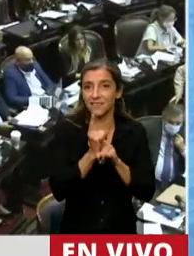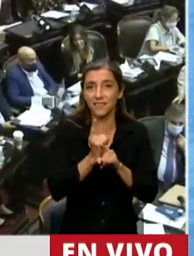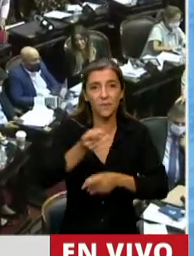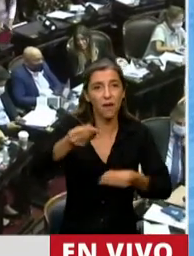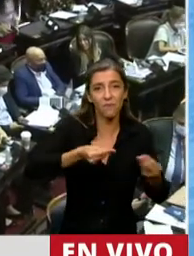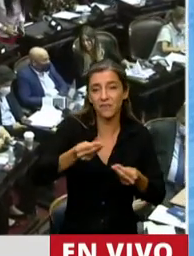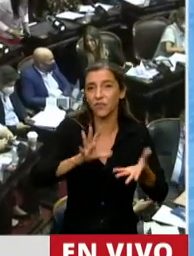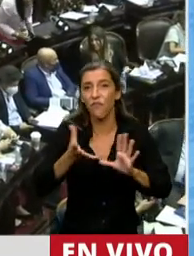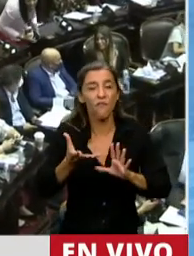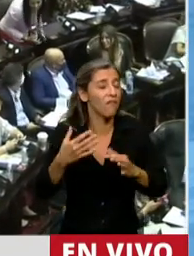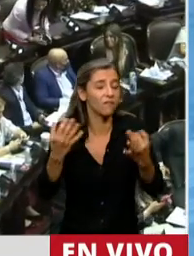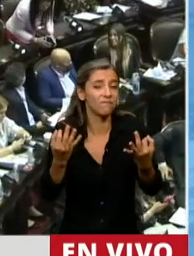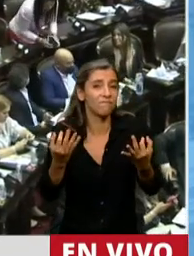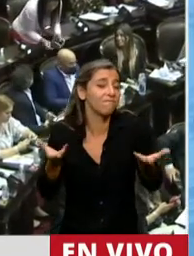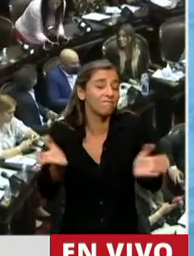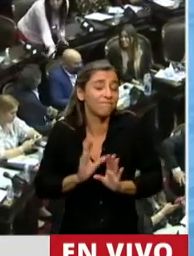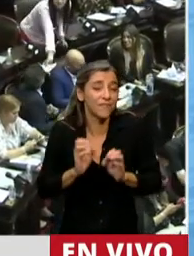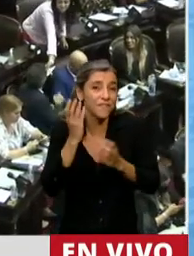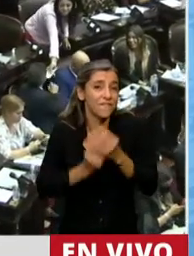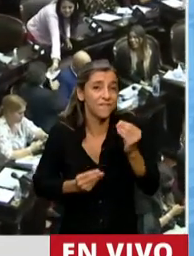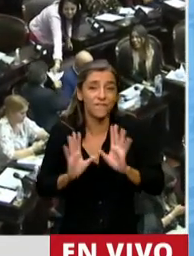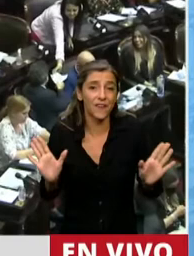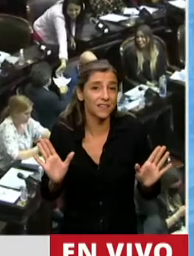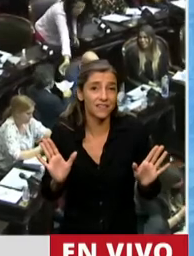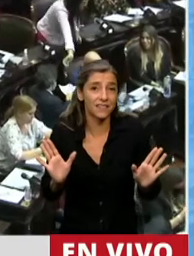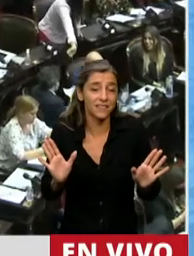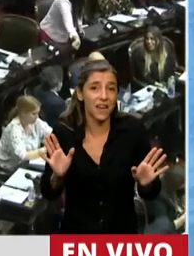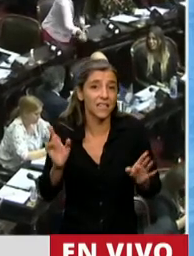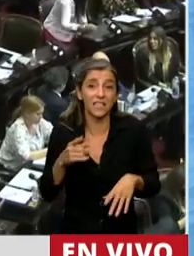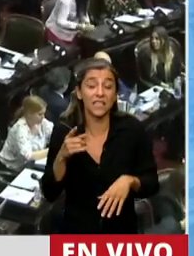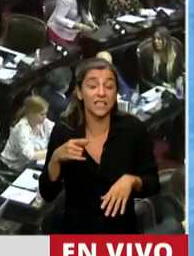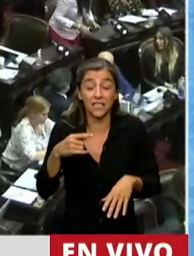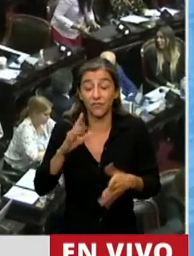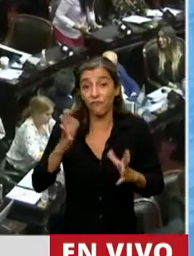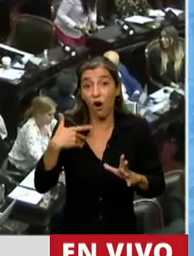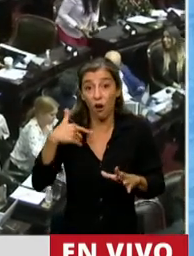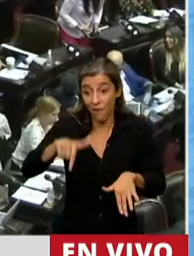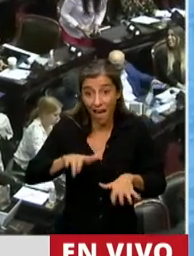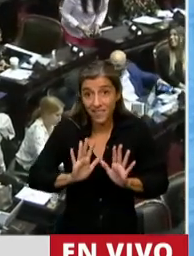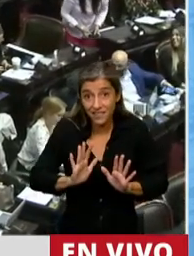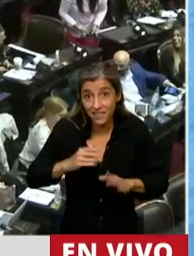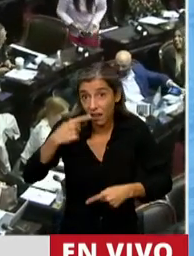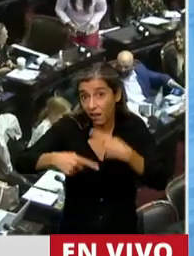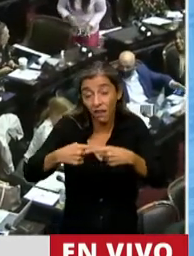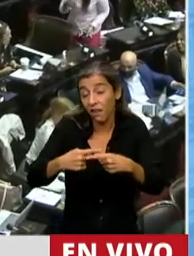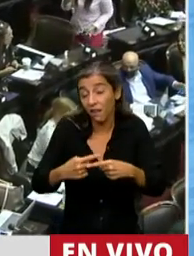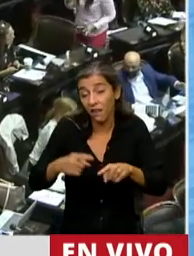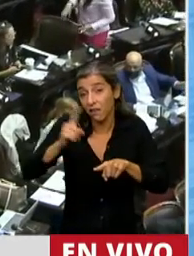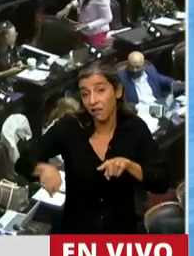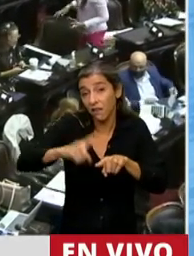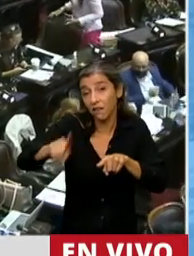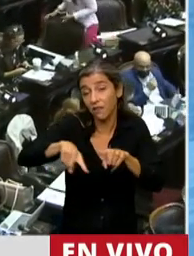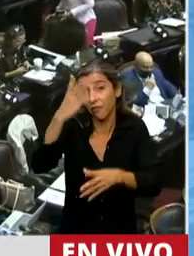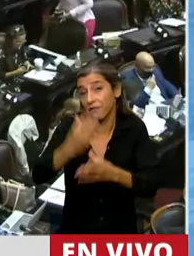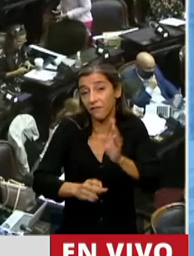política de este país lo único que hace es hacerlo que mantenga esa condición de fallido. Yo no soy de los que cree que la